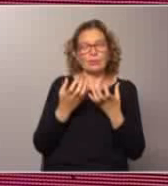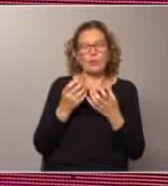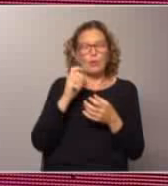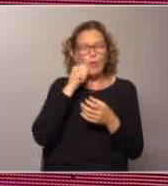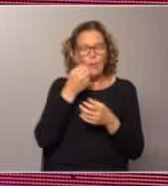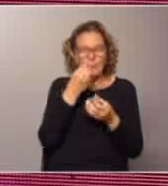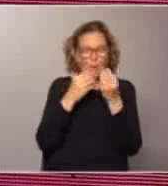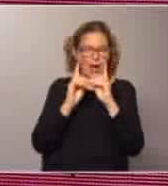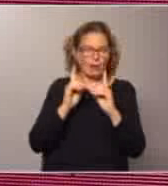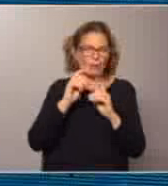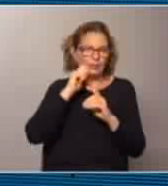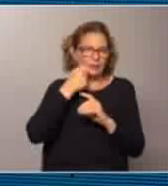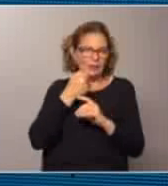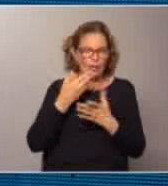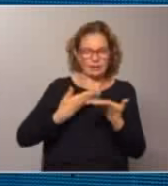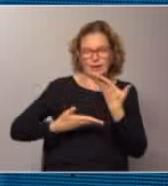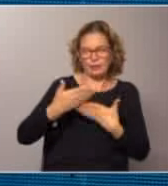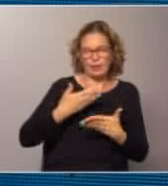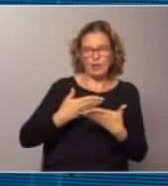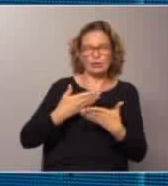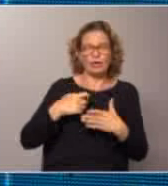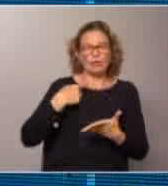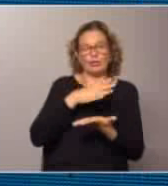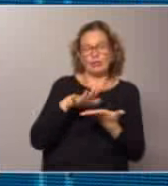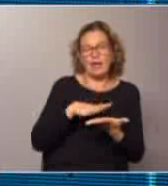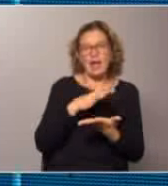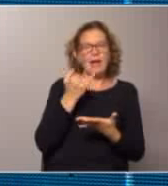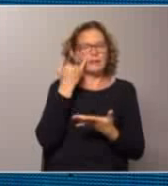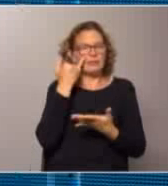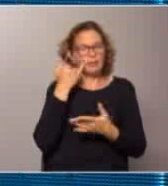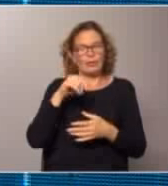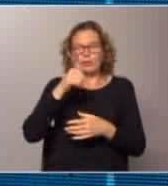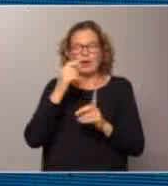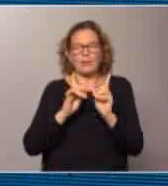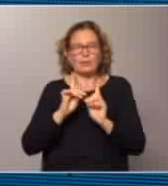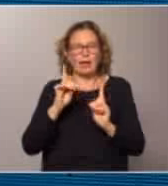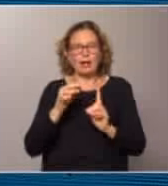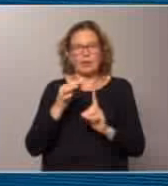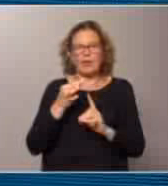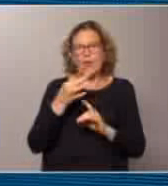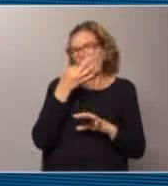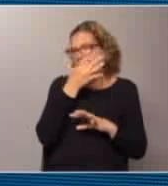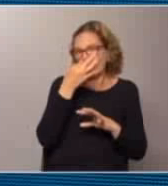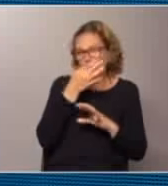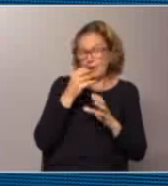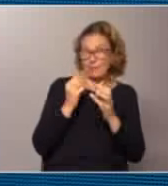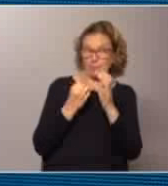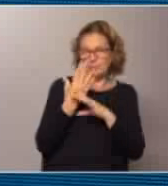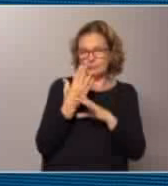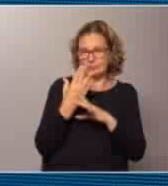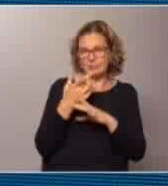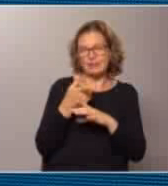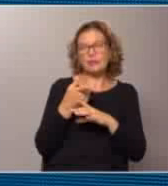rico con la interacción social el sexo cuando ganamos algo hoy también las drogas adictivas funcionan mucho en ese lugar